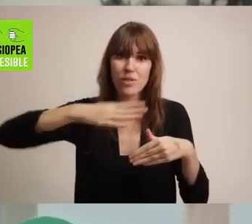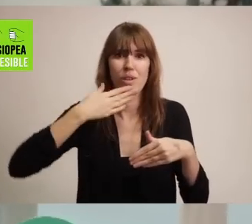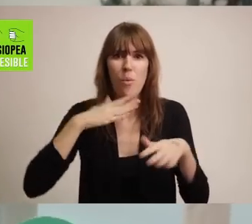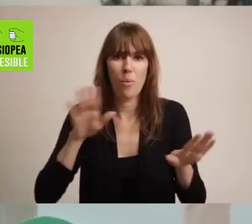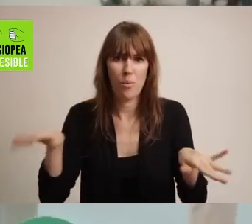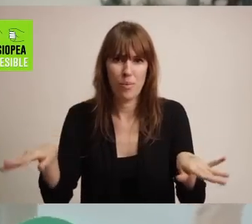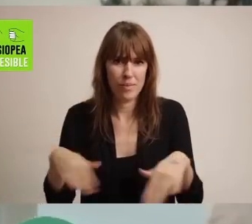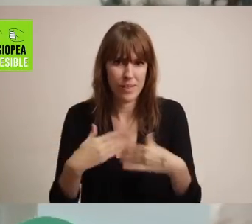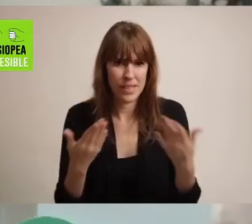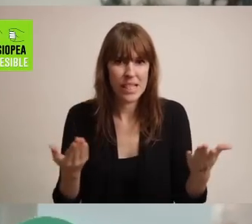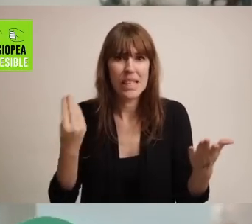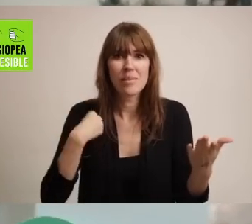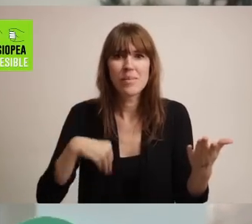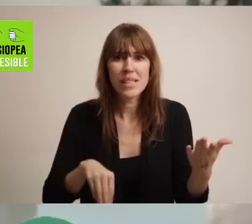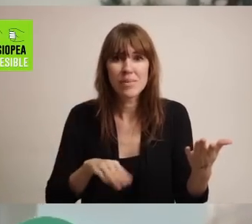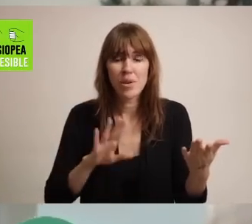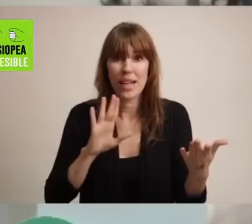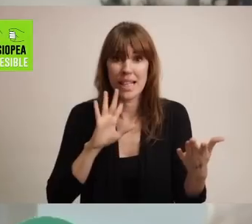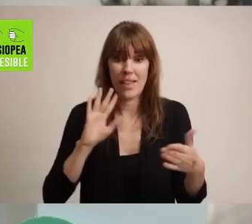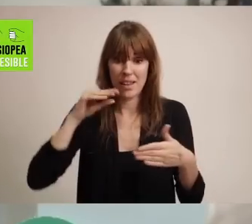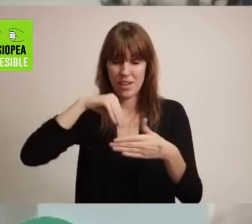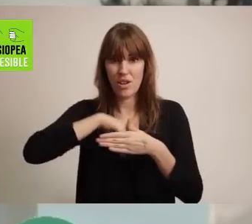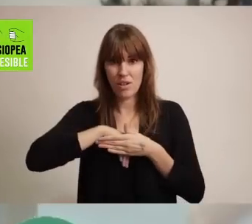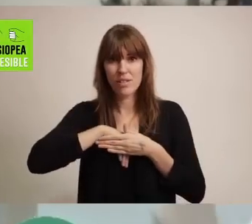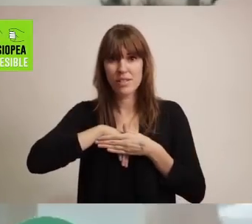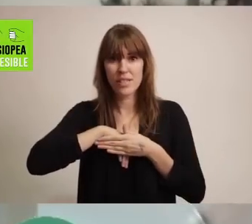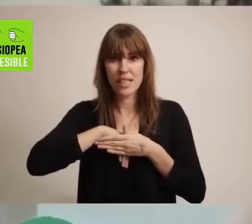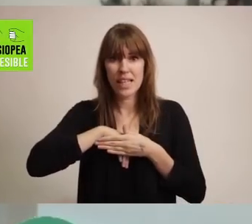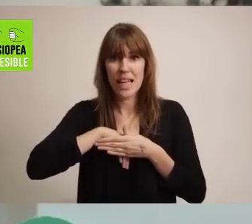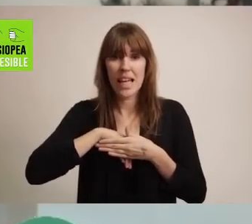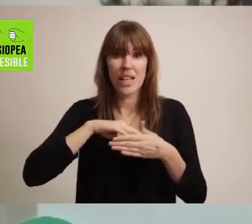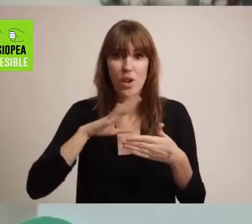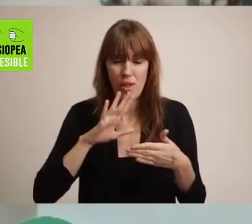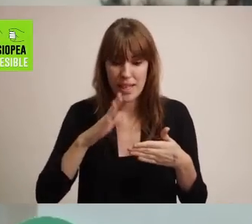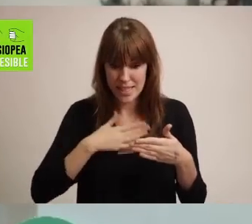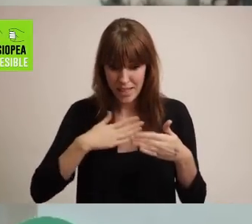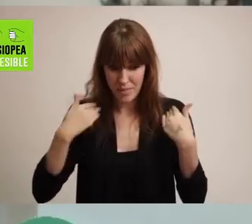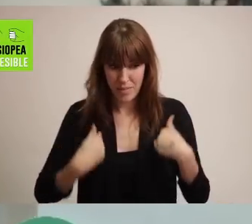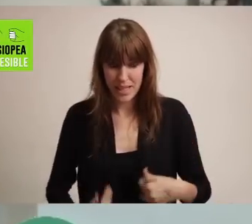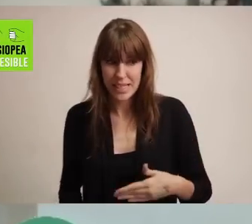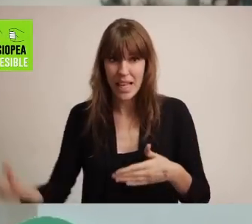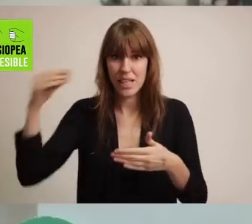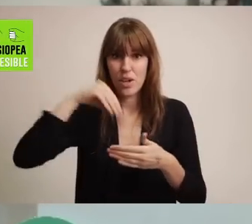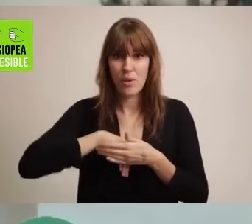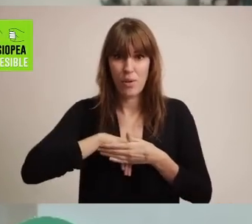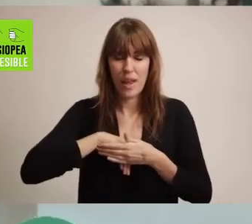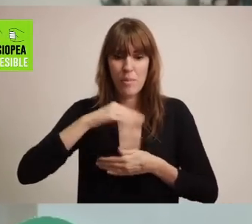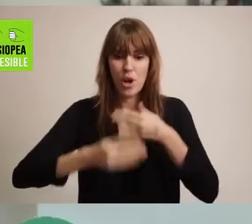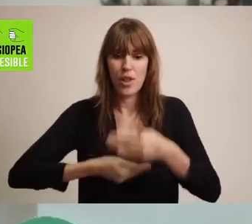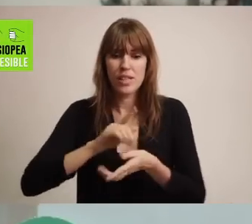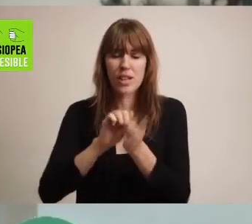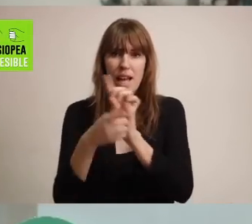que forma parte de nuestra propia esencia y que entonces se introducía en nosotros y hacía los procesos de cambio y